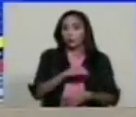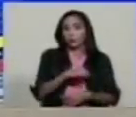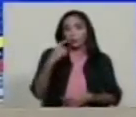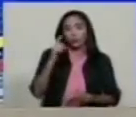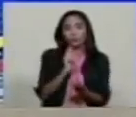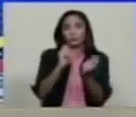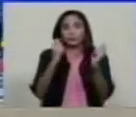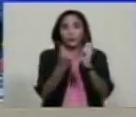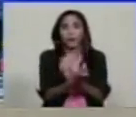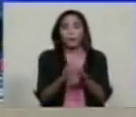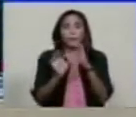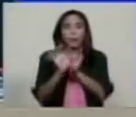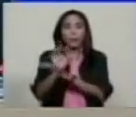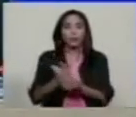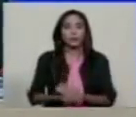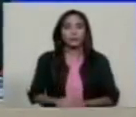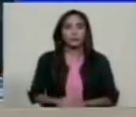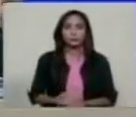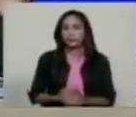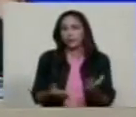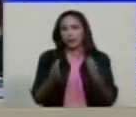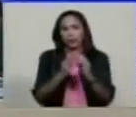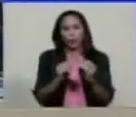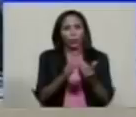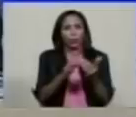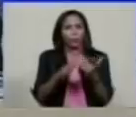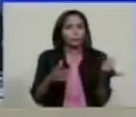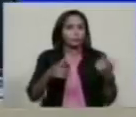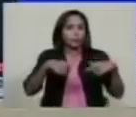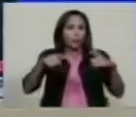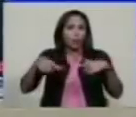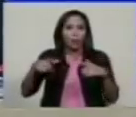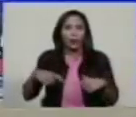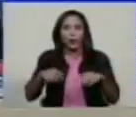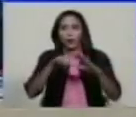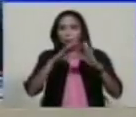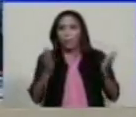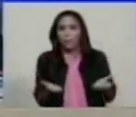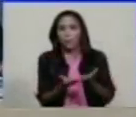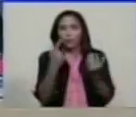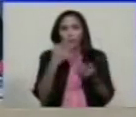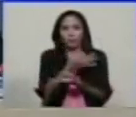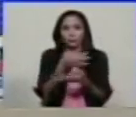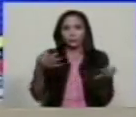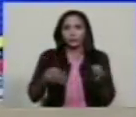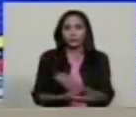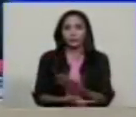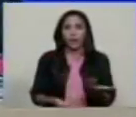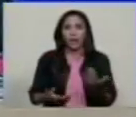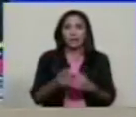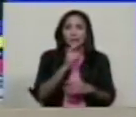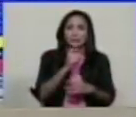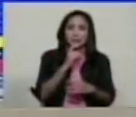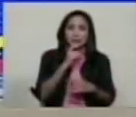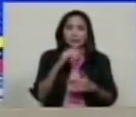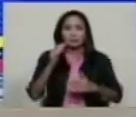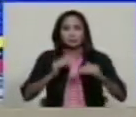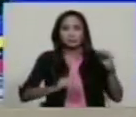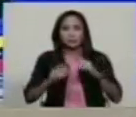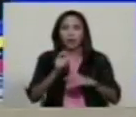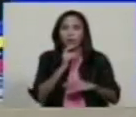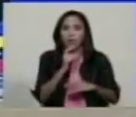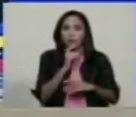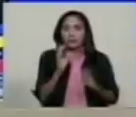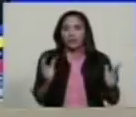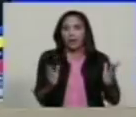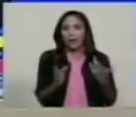mundo, en todos los campos. Un mundo complejo, difícil, que no se parece a ninguno de los